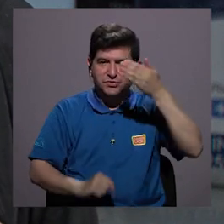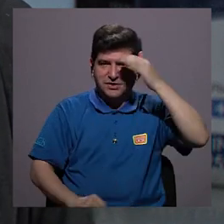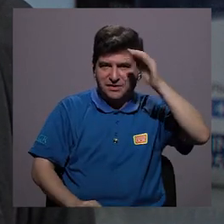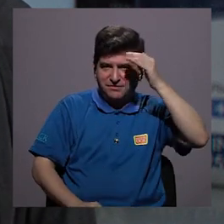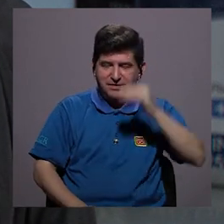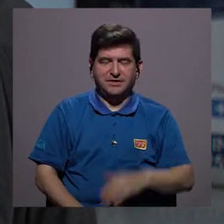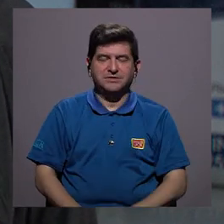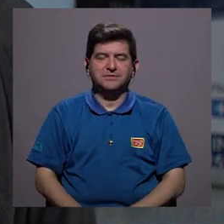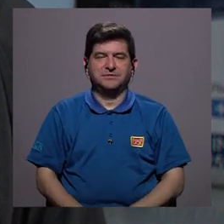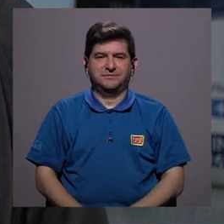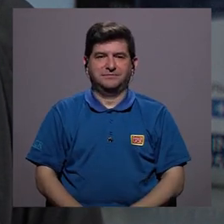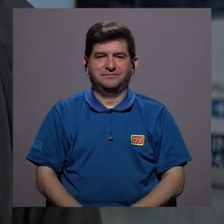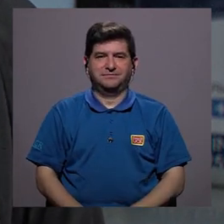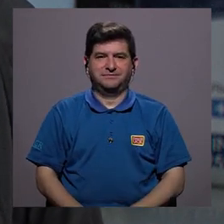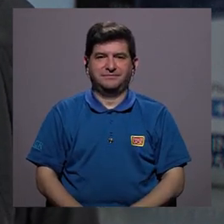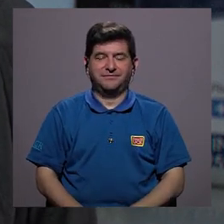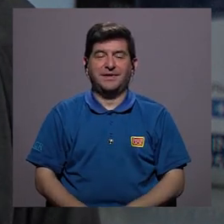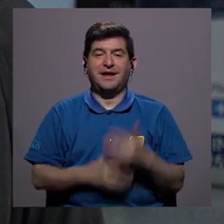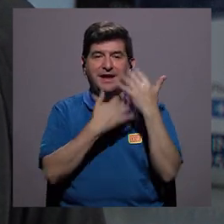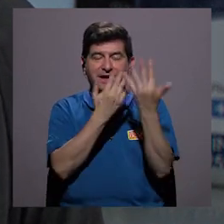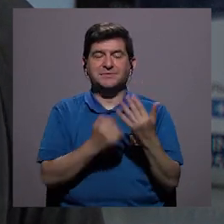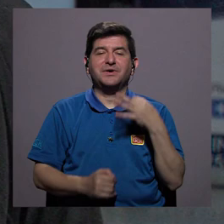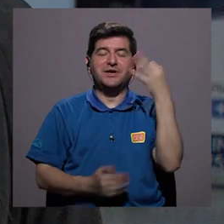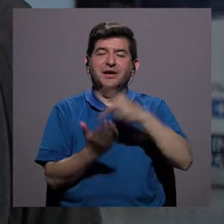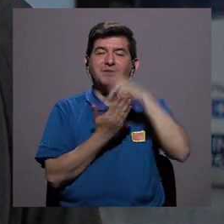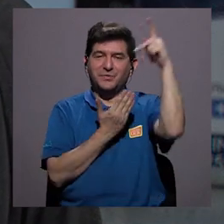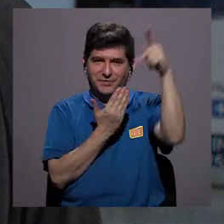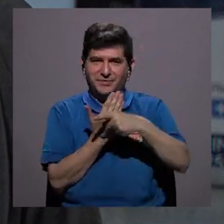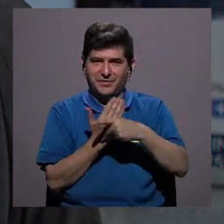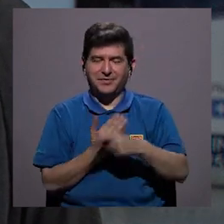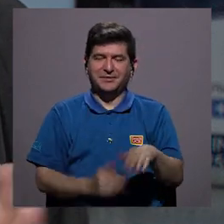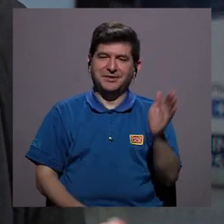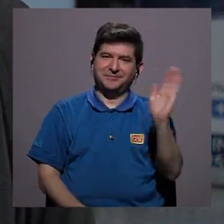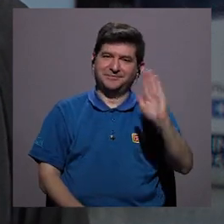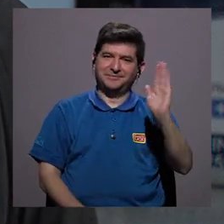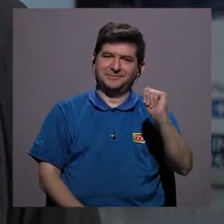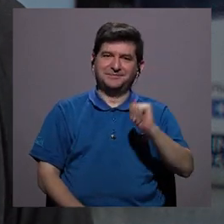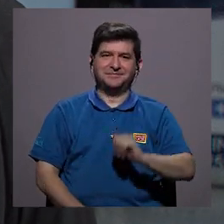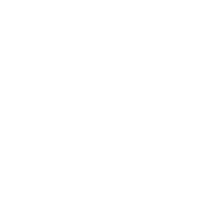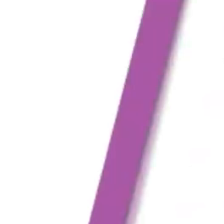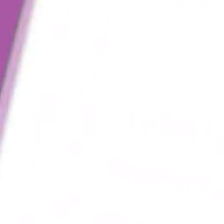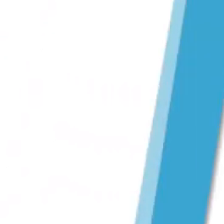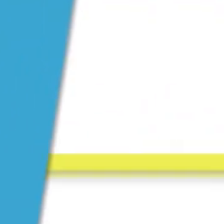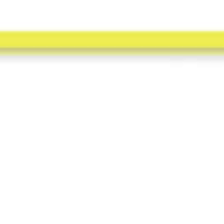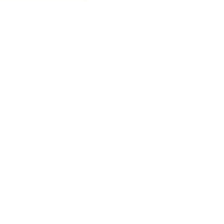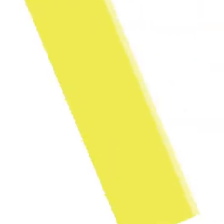Facebook Vivir Mejor UCR. Les esperamos en una próxima edición. Hasta pronto.